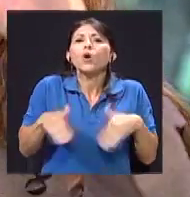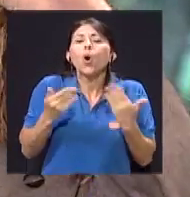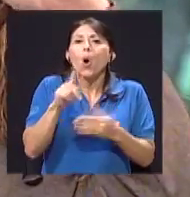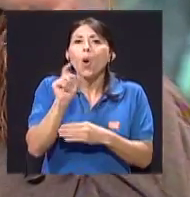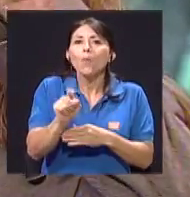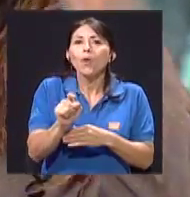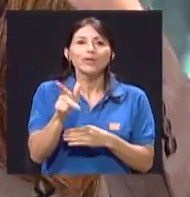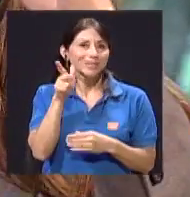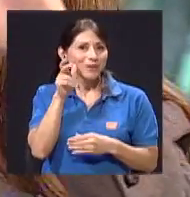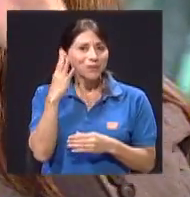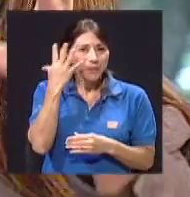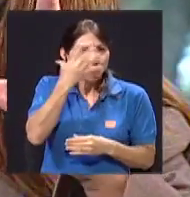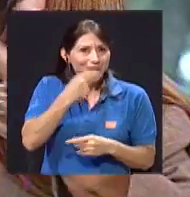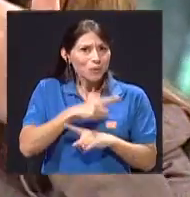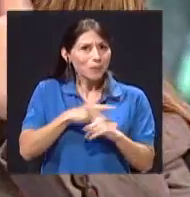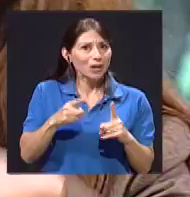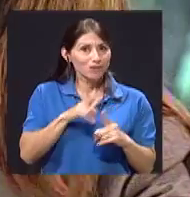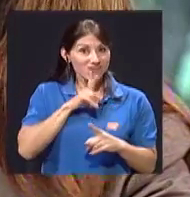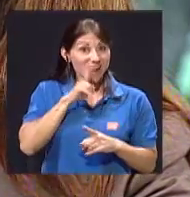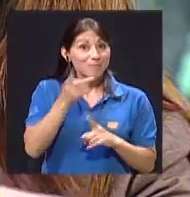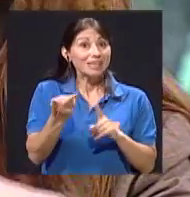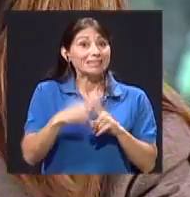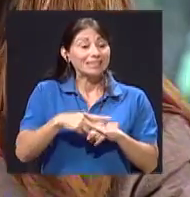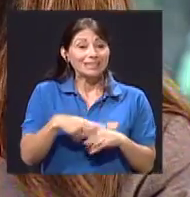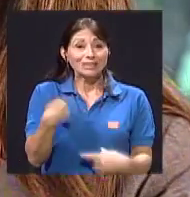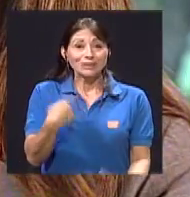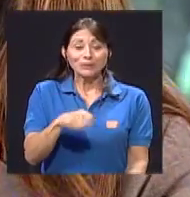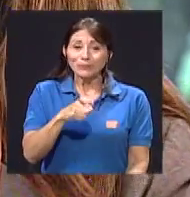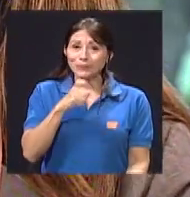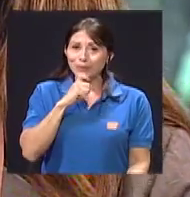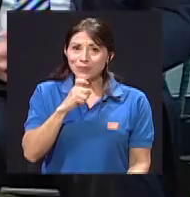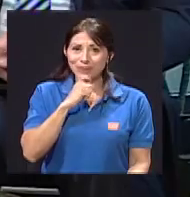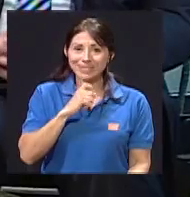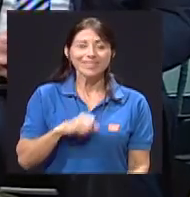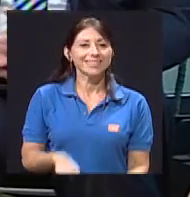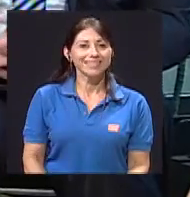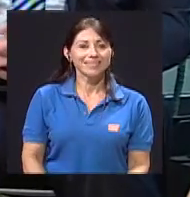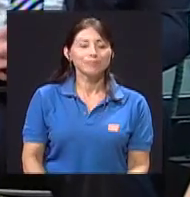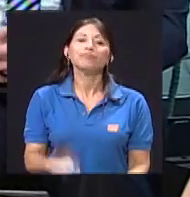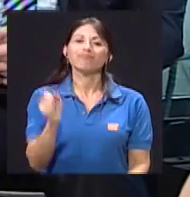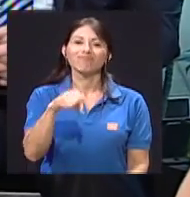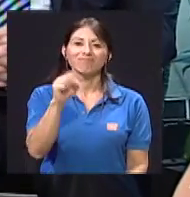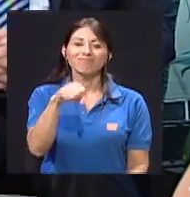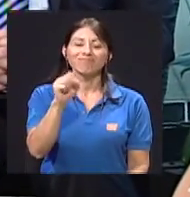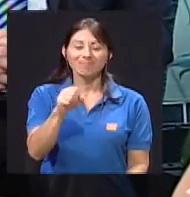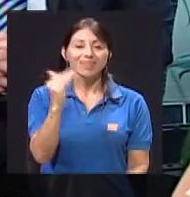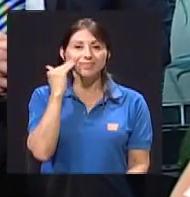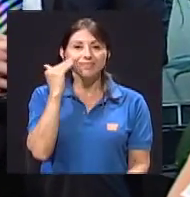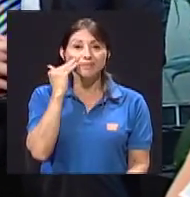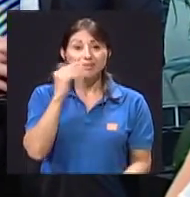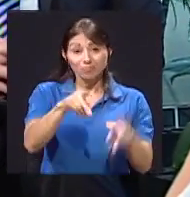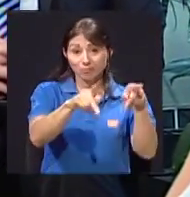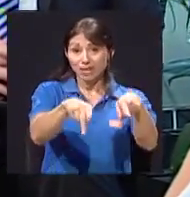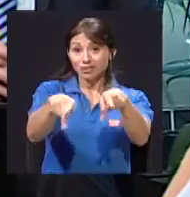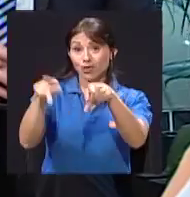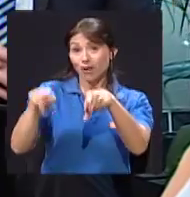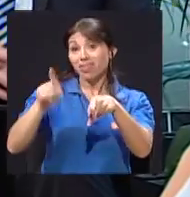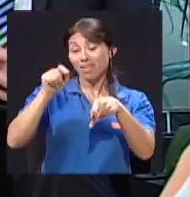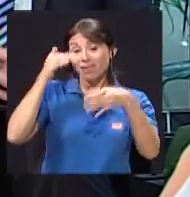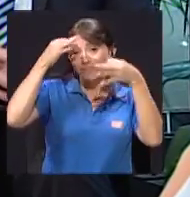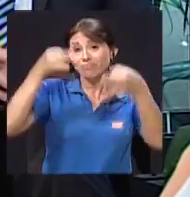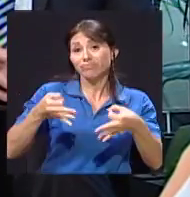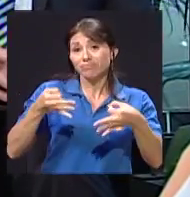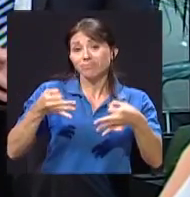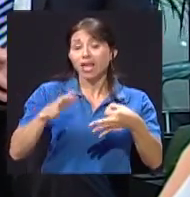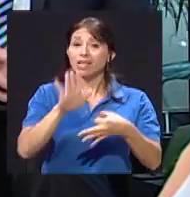Porque suena como muy bonito en el papel, pero a la práctica cuesta. Pues sí, pues está claro que hay decisiones que las